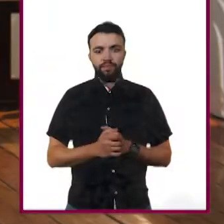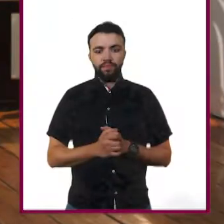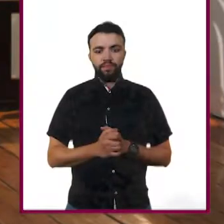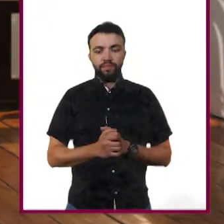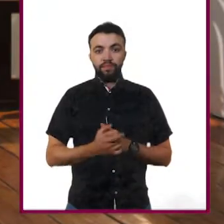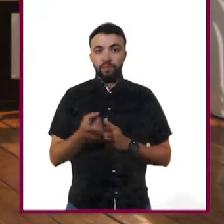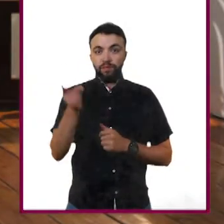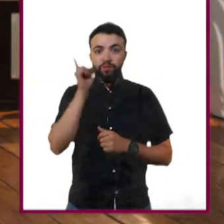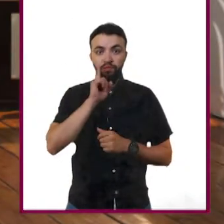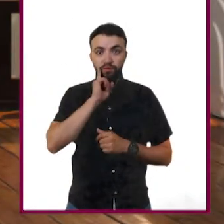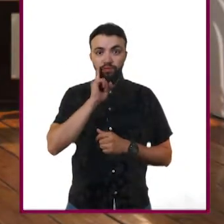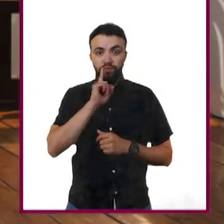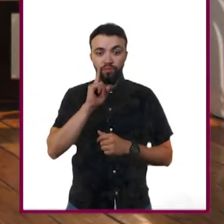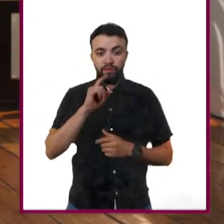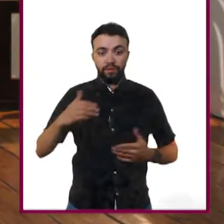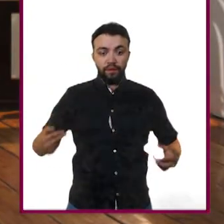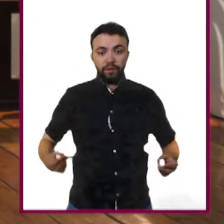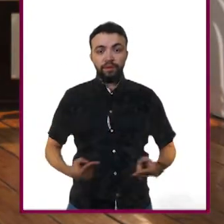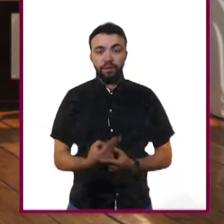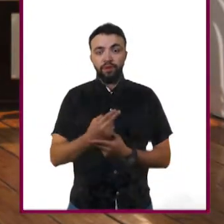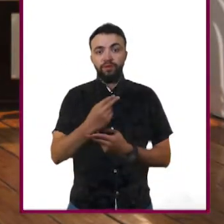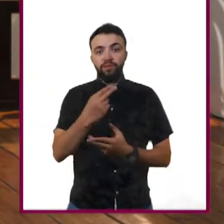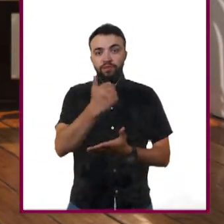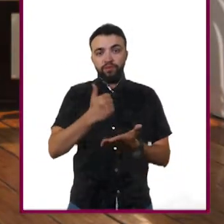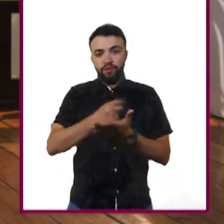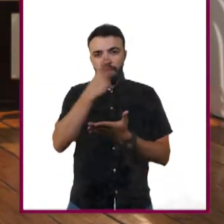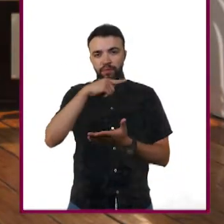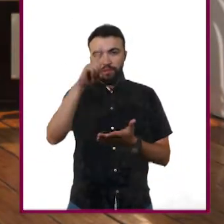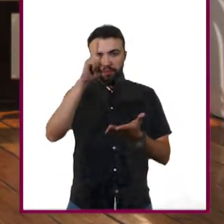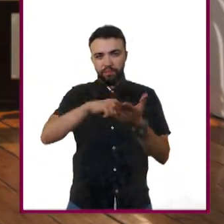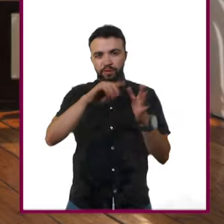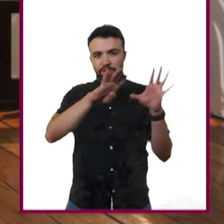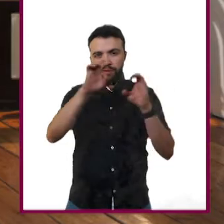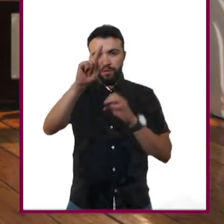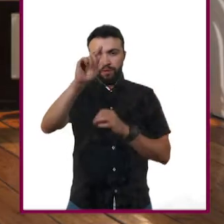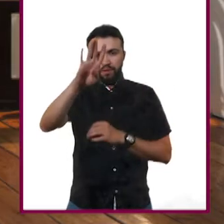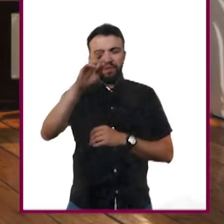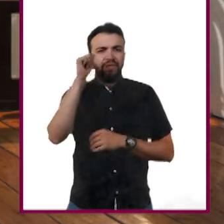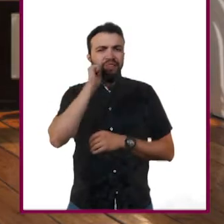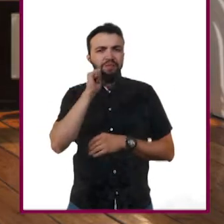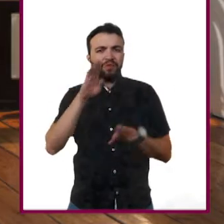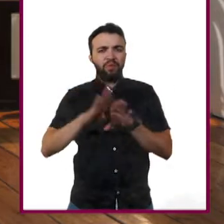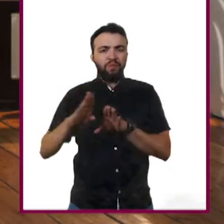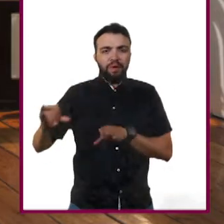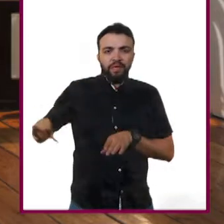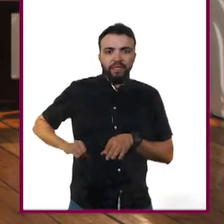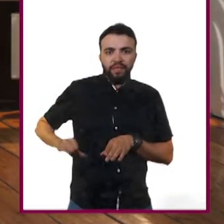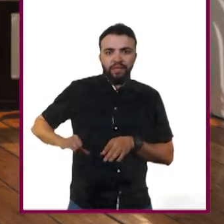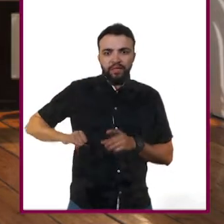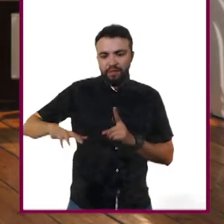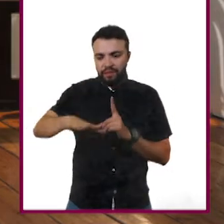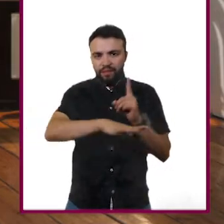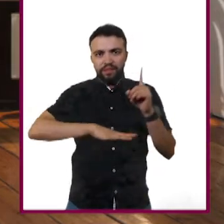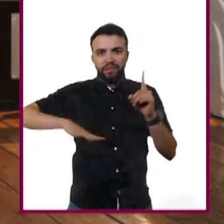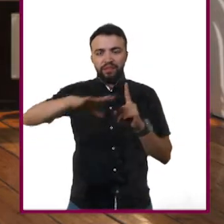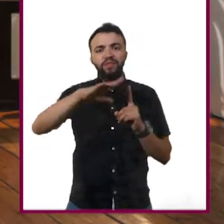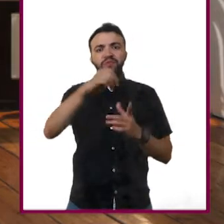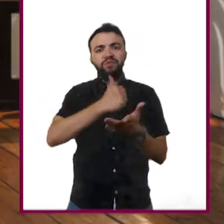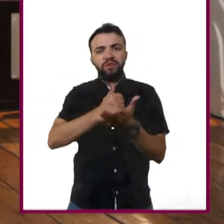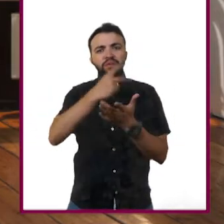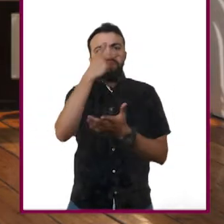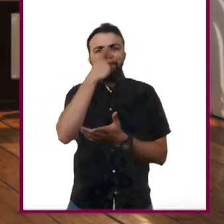Tania nació en la Ciudad de México en 1974. Siempre le ha parecido interesante la ciudad y sus habitantes, la vida cotidiana,